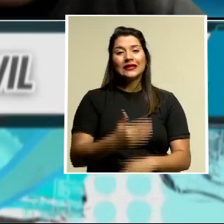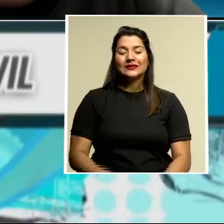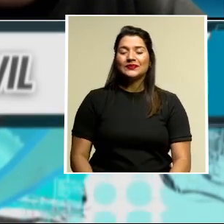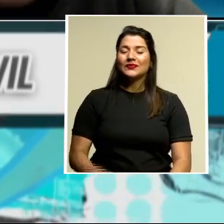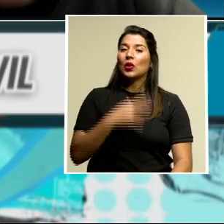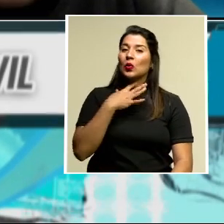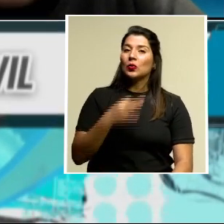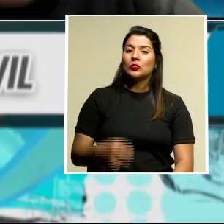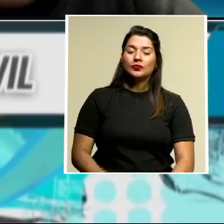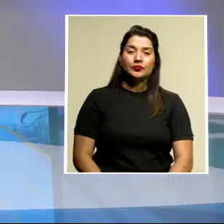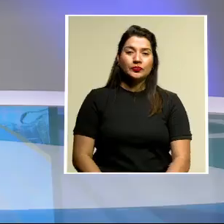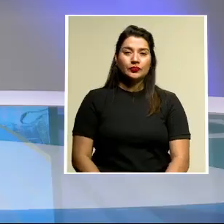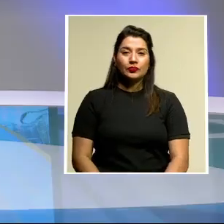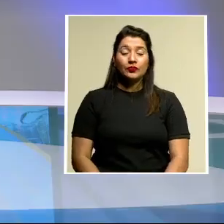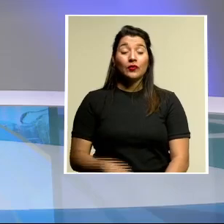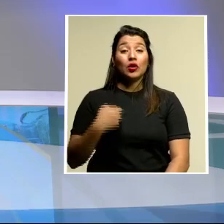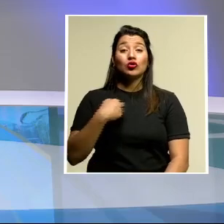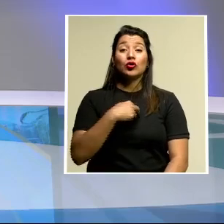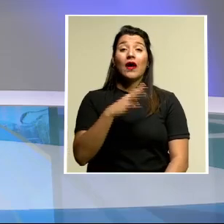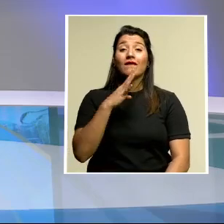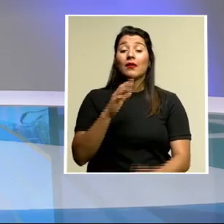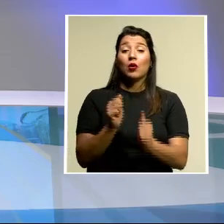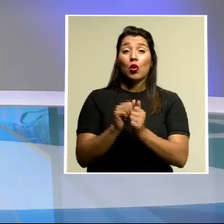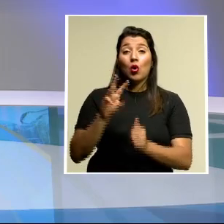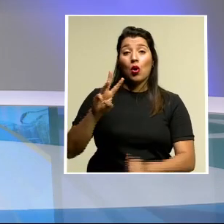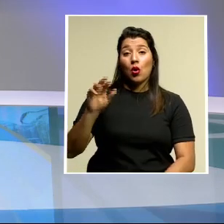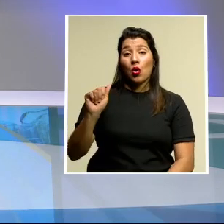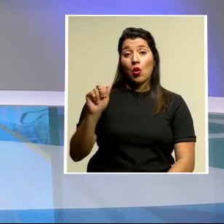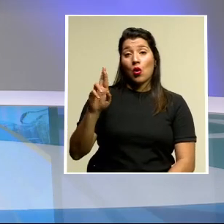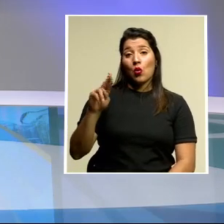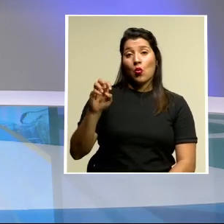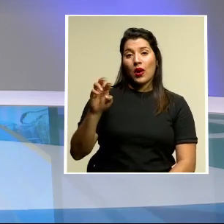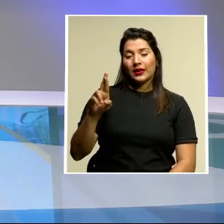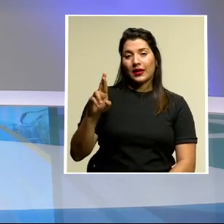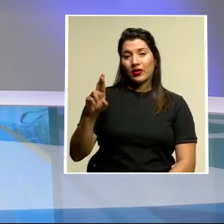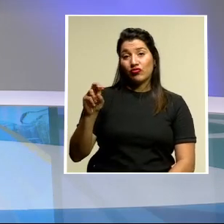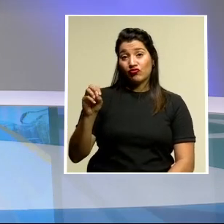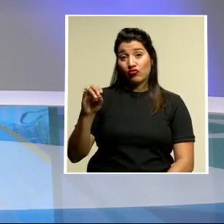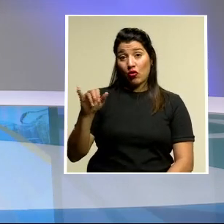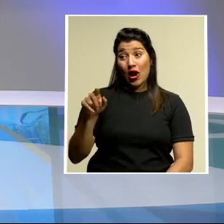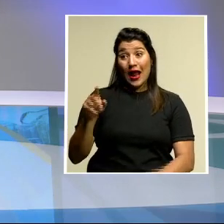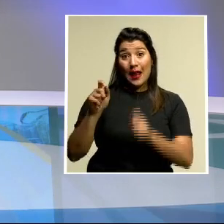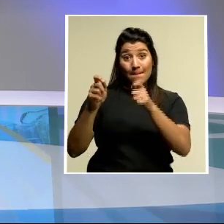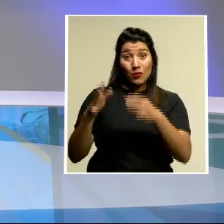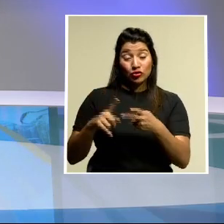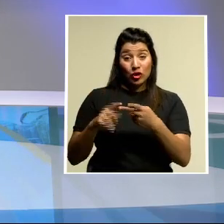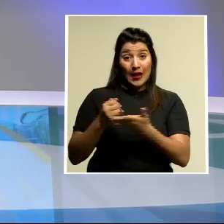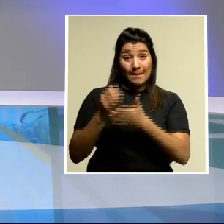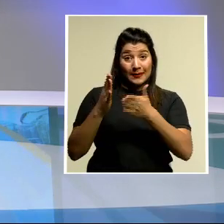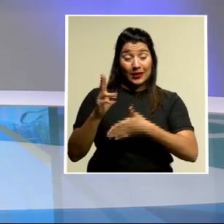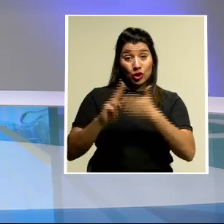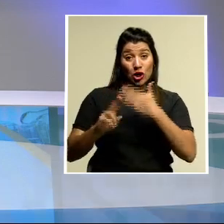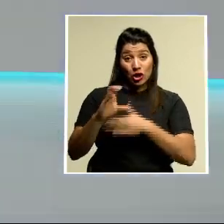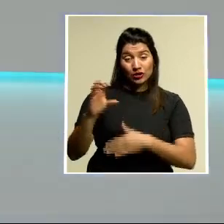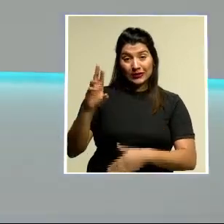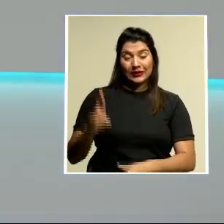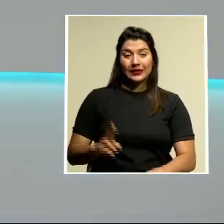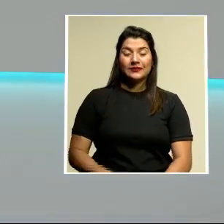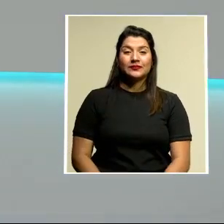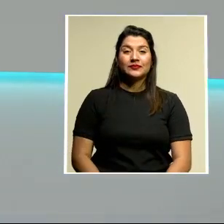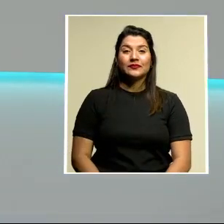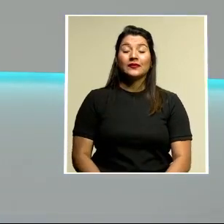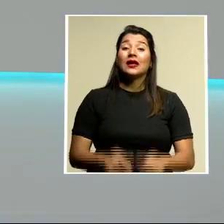visto mitigados por todas estas medidas en conjunto, ¿verdad? De la restricción, de la vacunación, de los horarios regulados y todo lo que